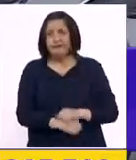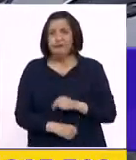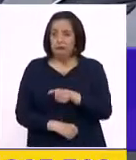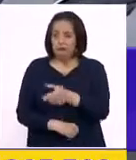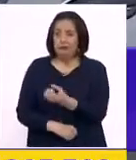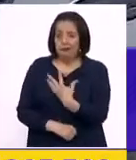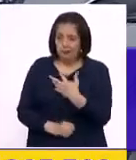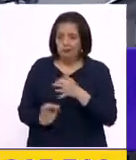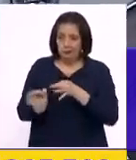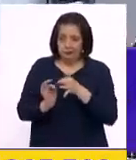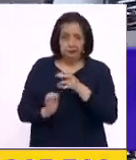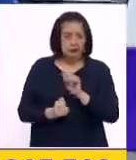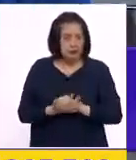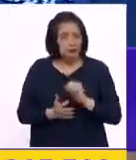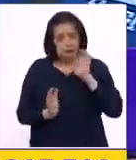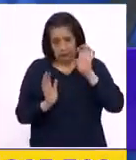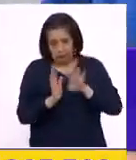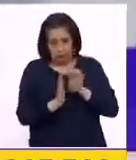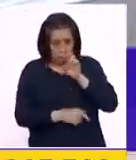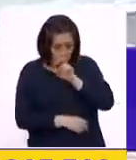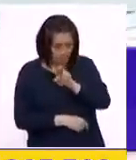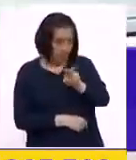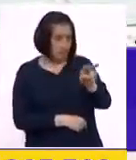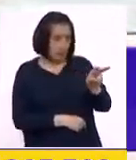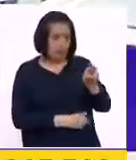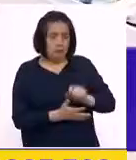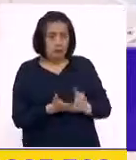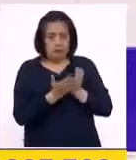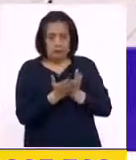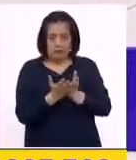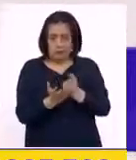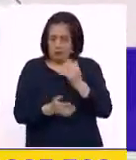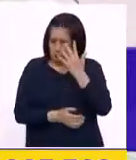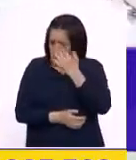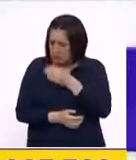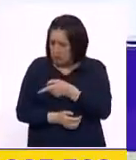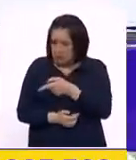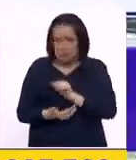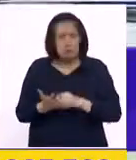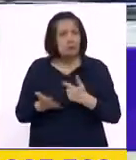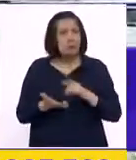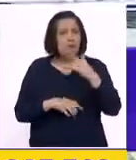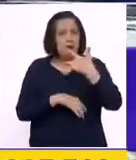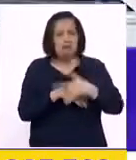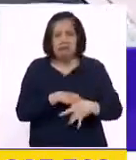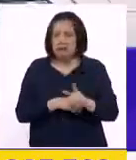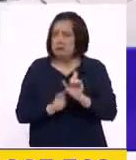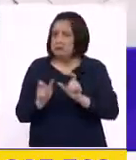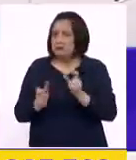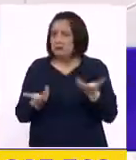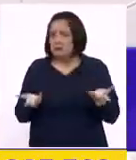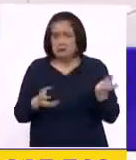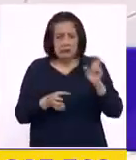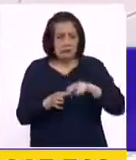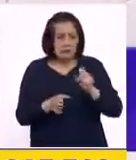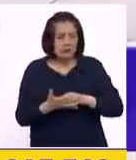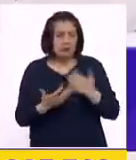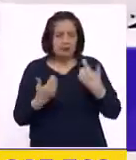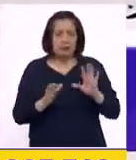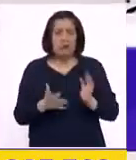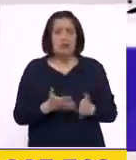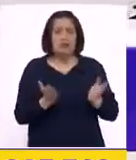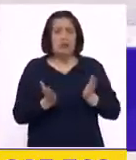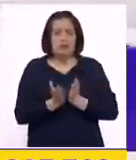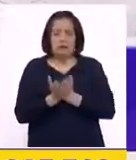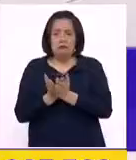tú lo estás mencionando. Por ejemplo, podemos ver que esta embarcación luce vacía. No hay personas que puedan subir. Hemos partido del muelle